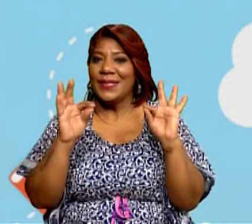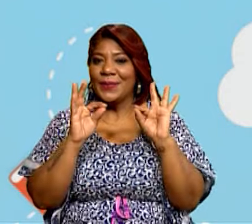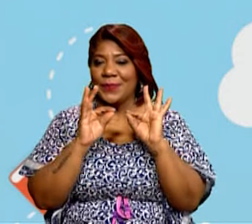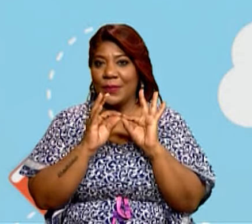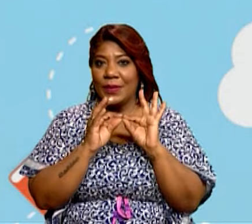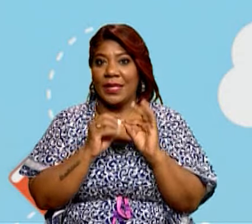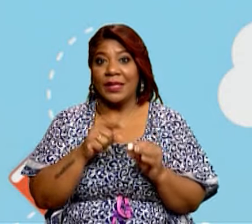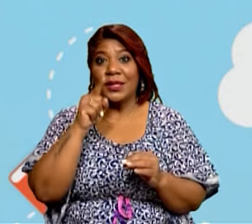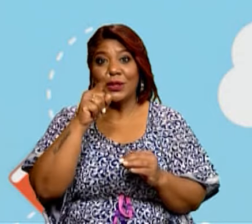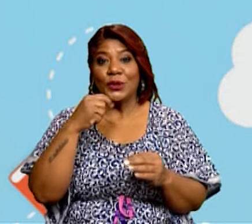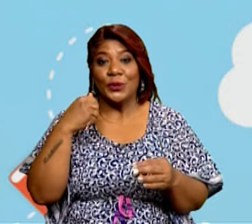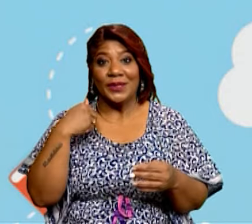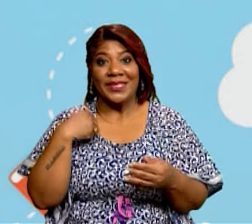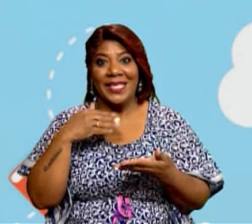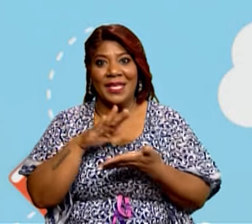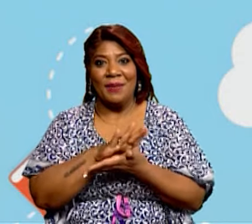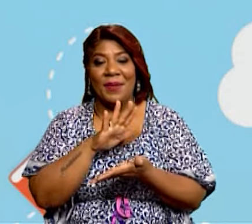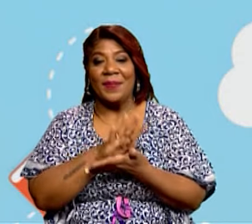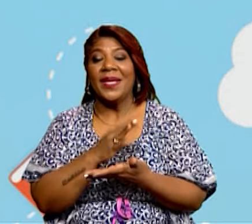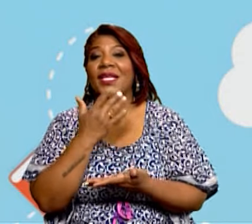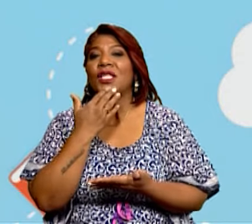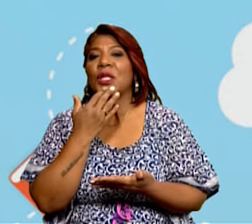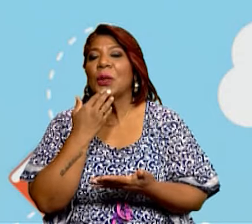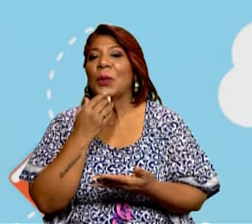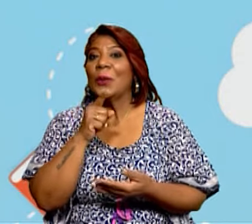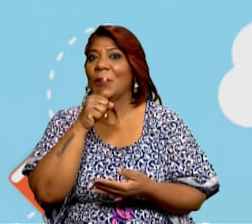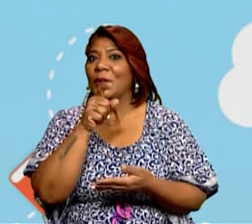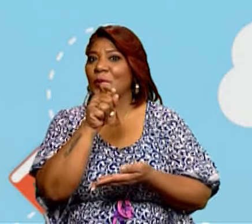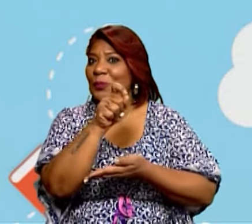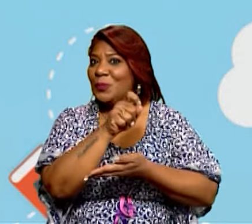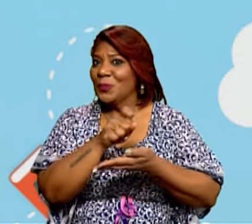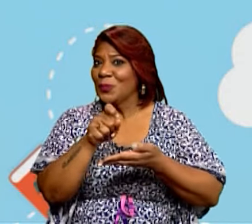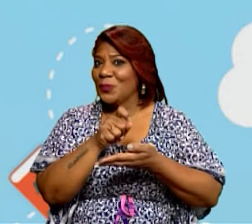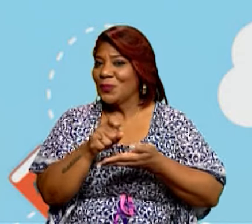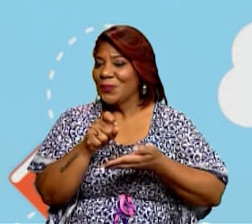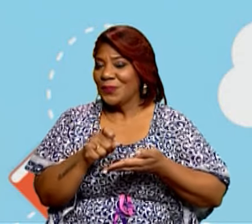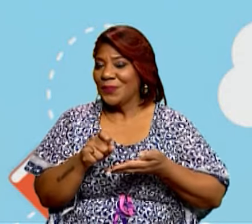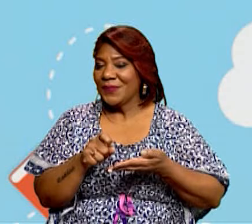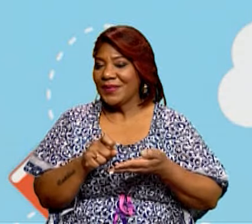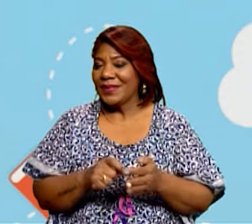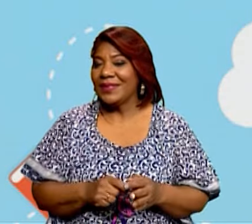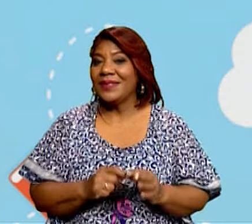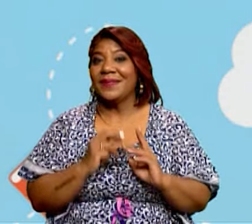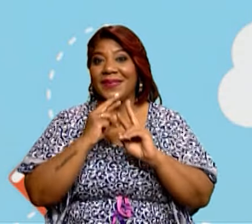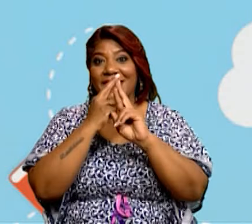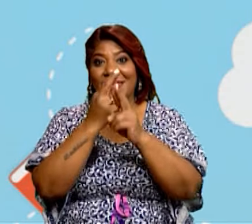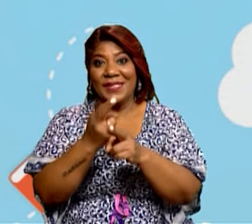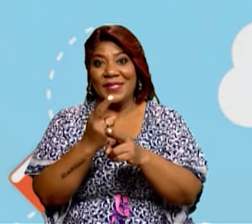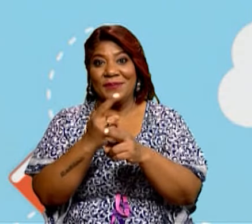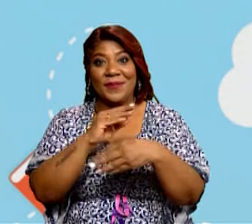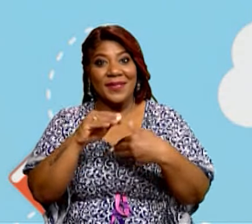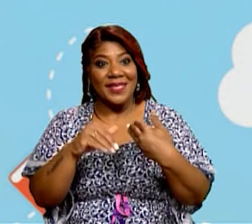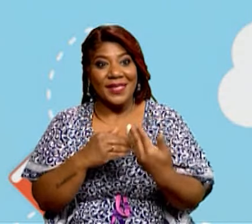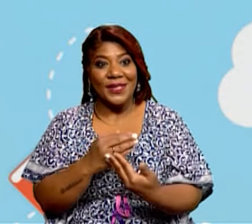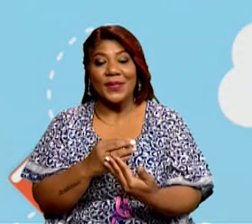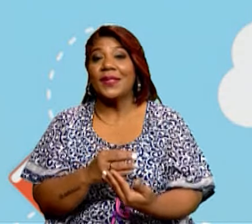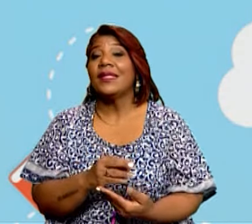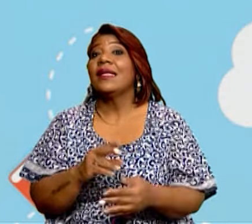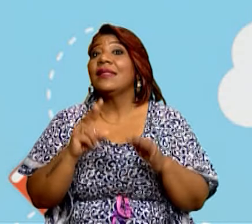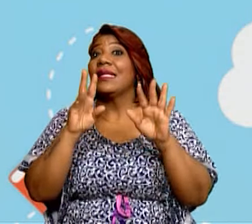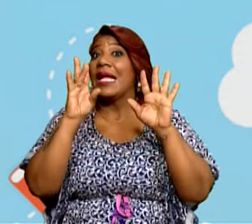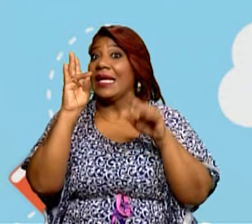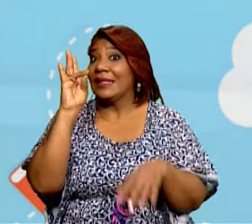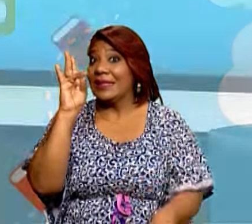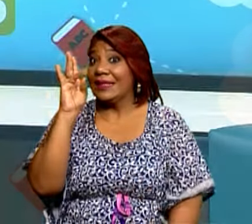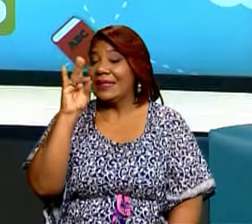tienes papel de construcción, puedes hacer tu ficha con papel de construcción y cada pregunta la puedes ir copiando de